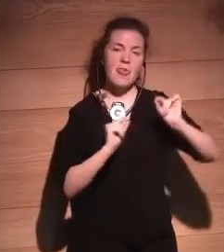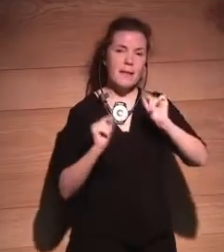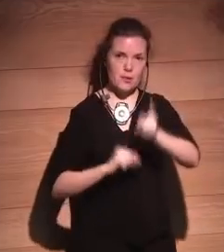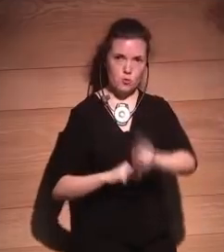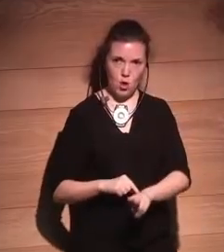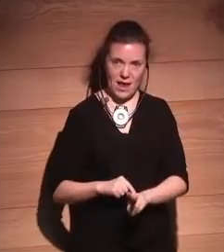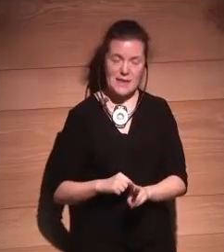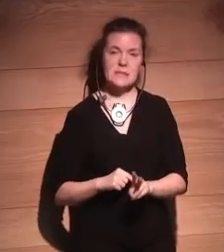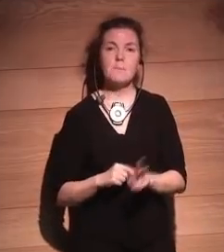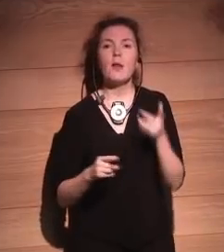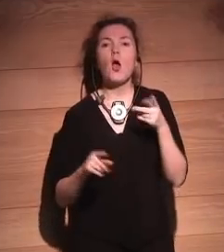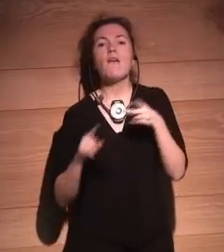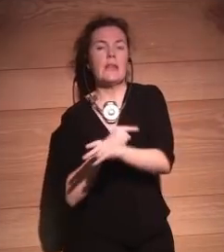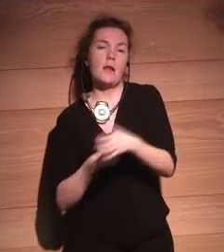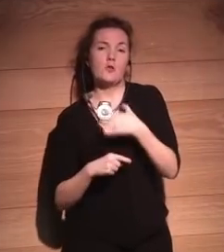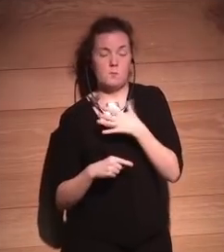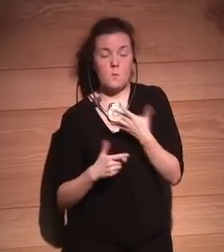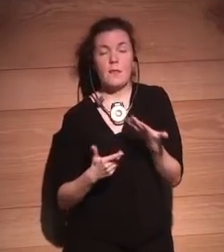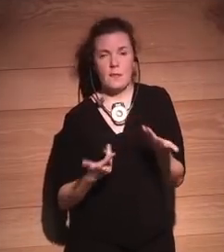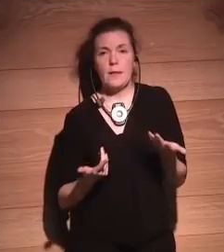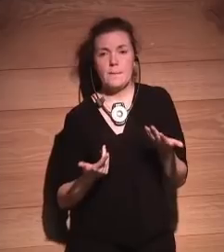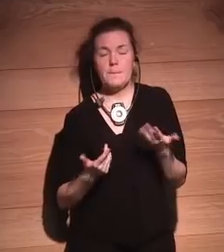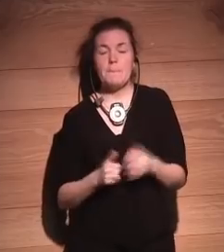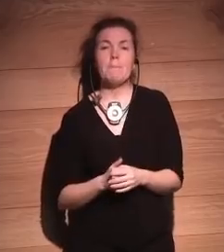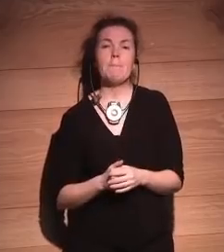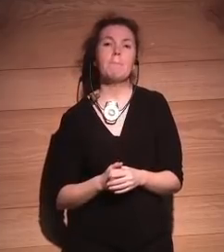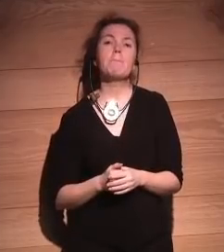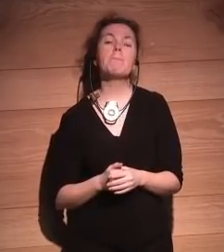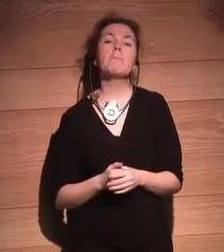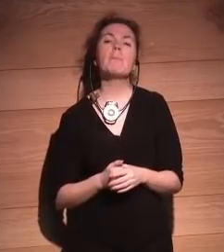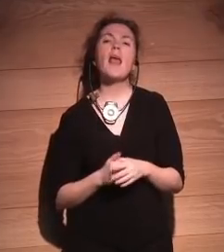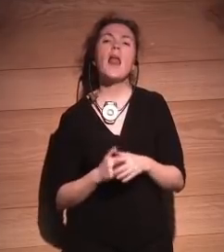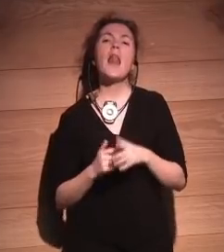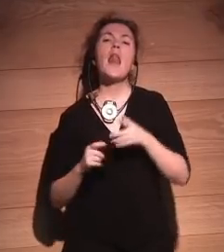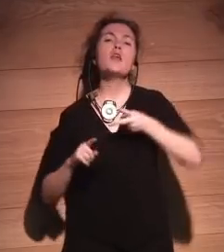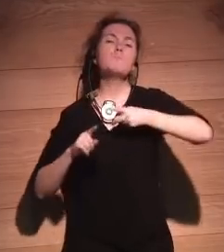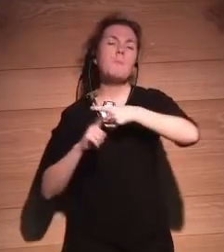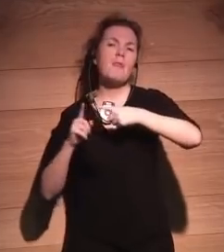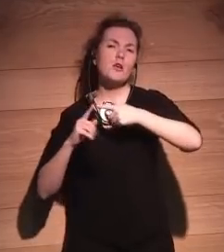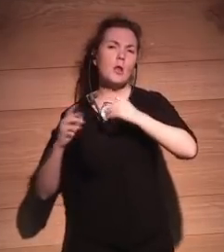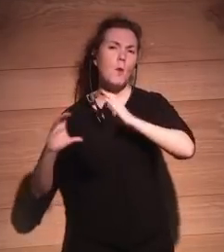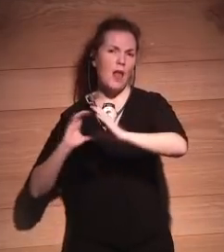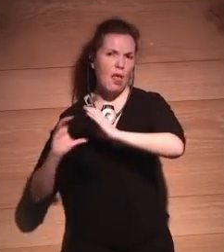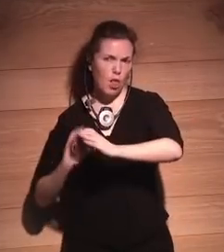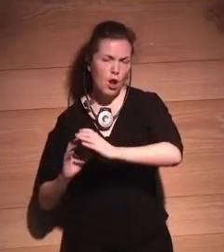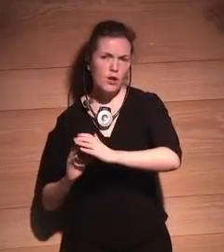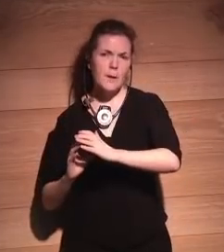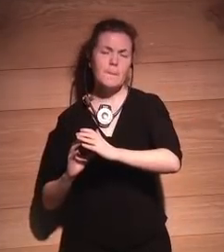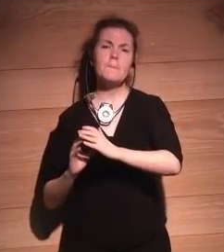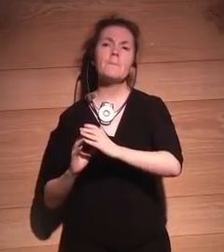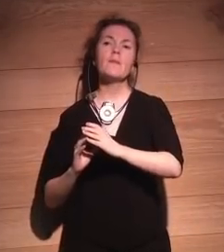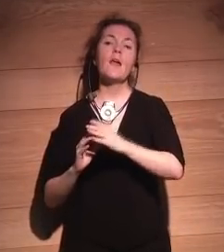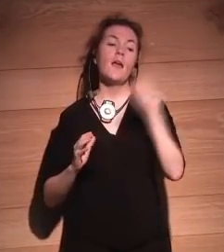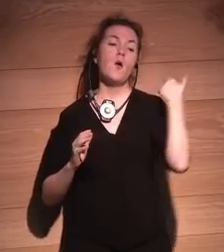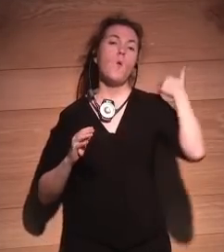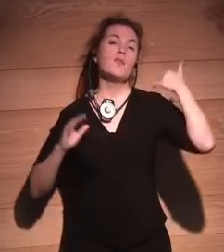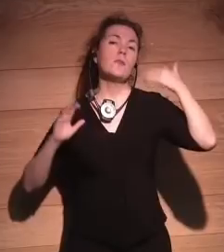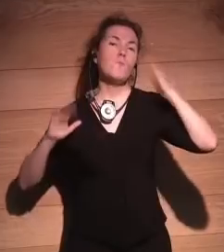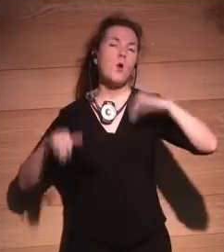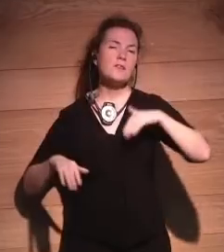aunque obviamente no vamos a poder evitarlo. Los medios de comunicación también en los últimos años